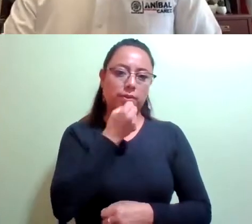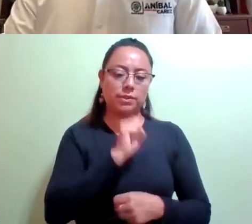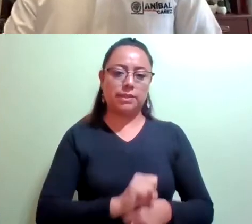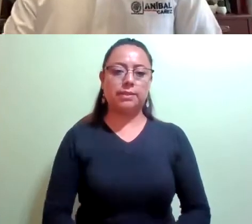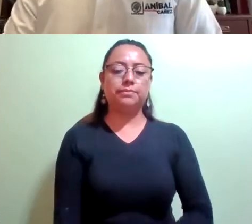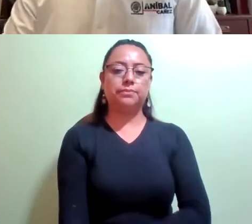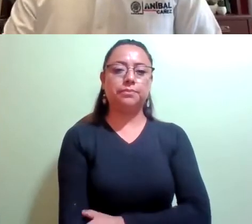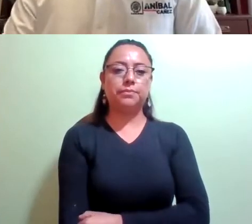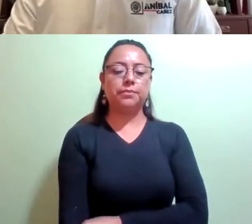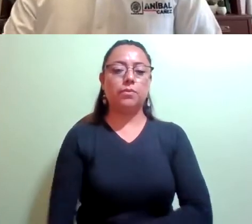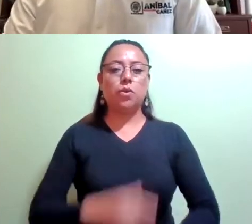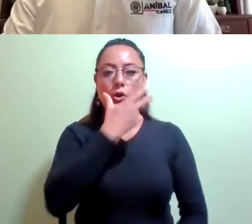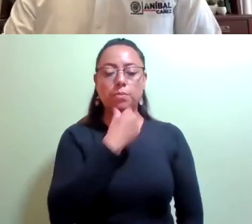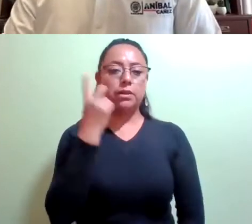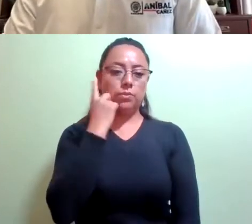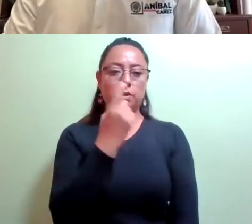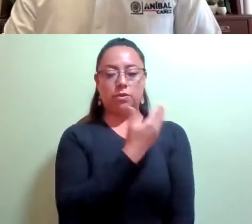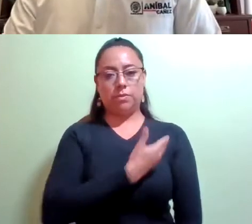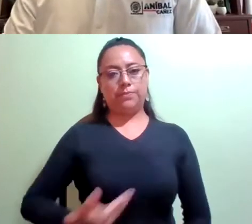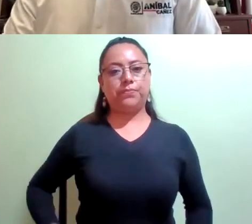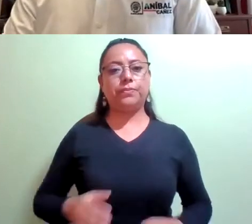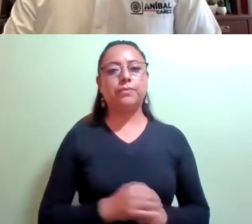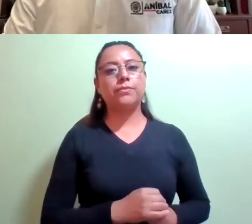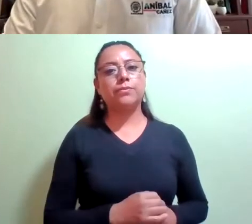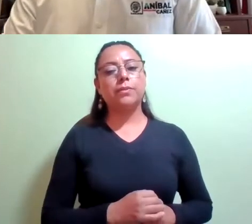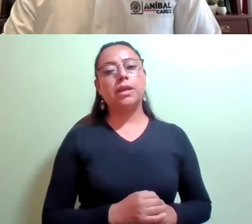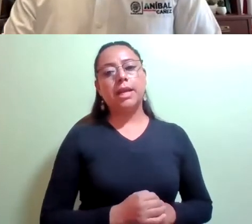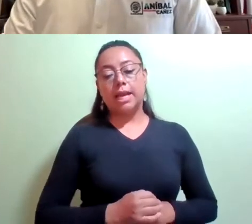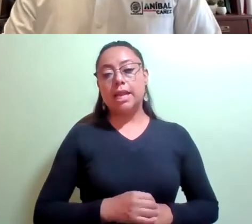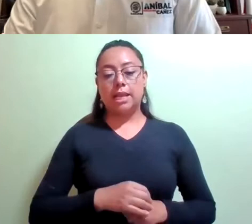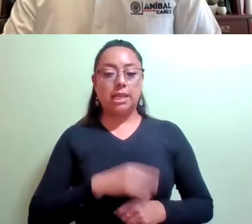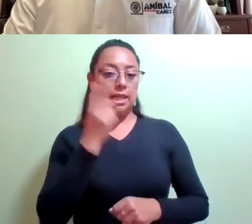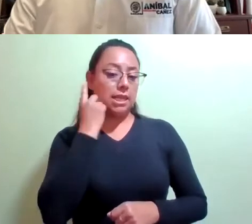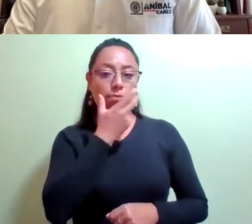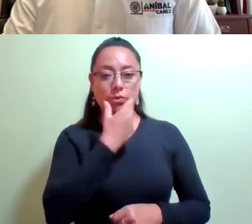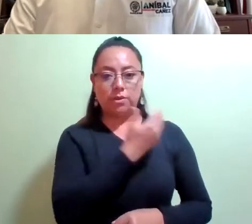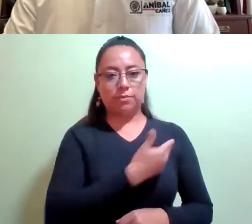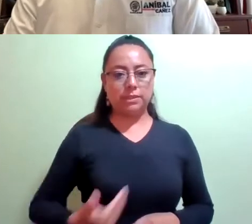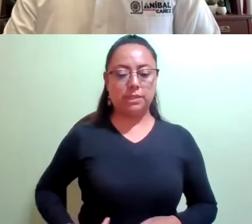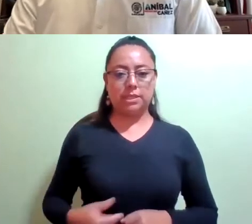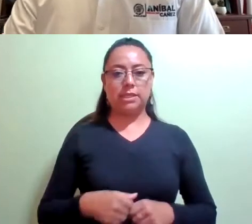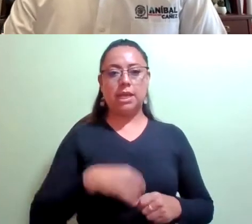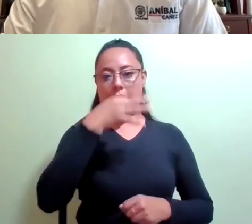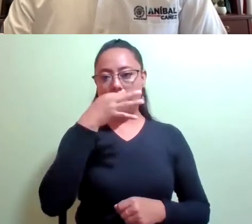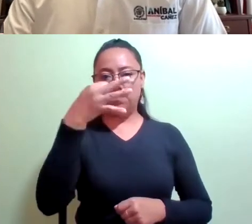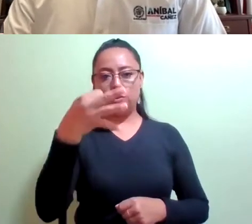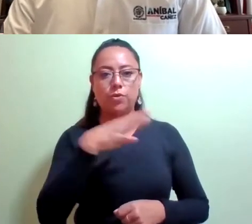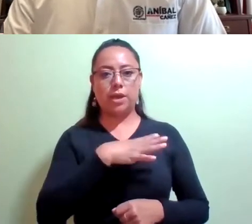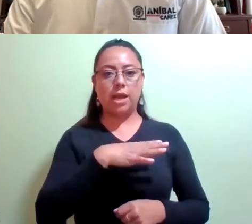Diputado presidente, se informa a la comisión que se encuentran inscritos los siguientes.